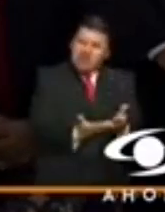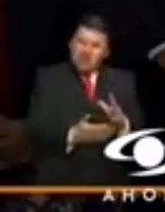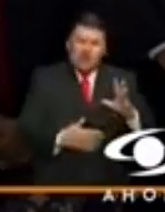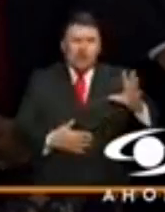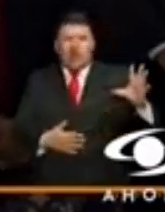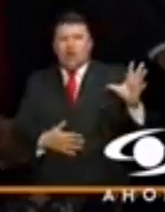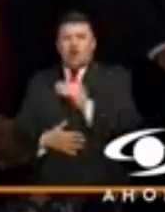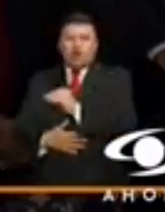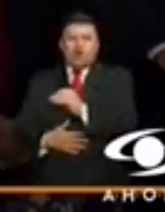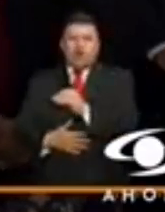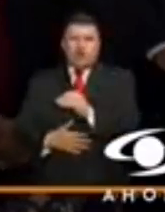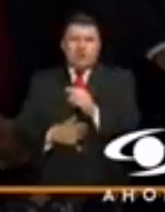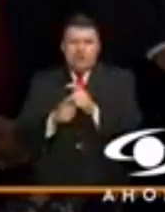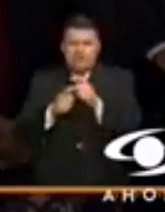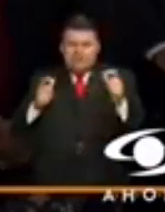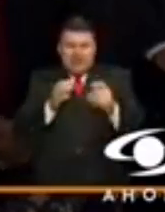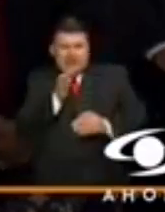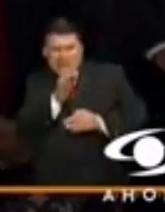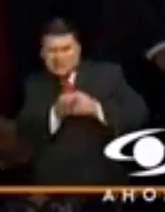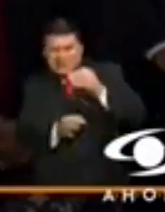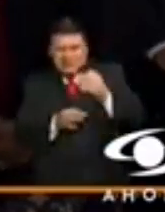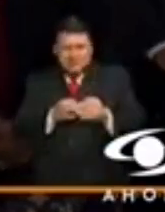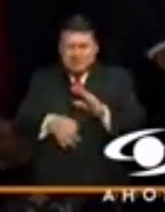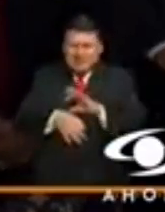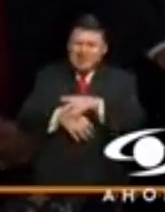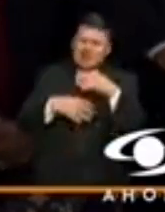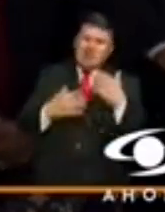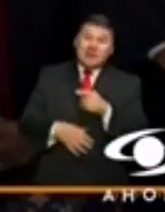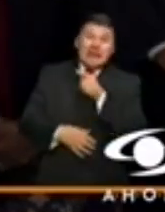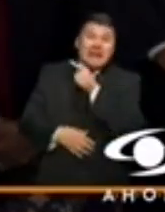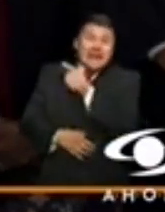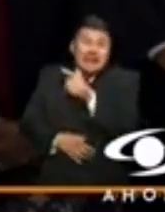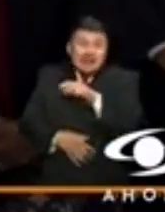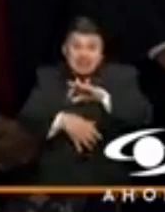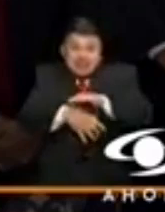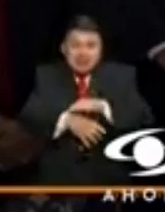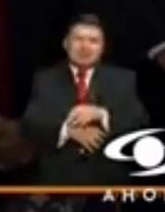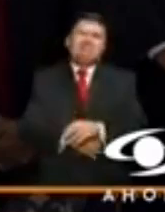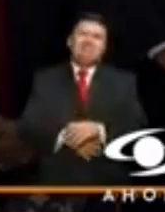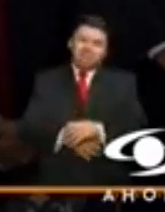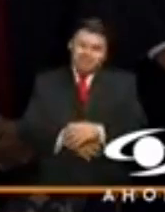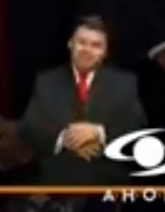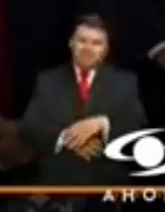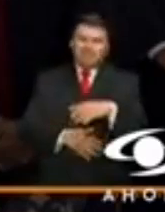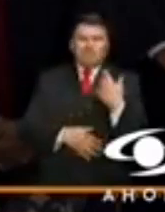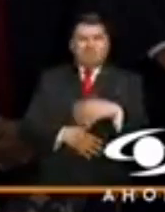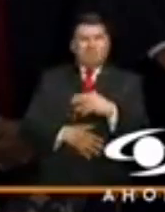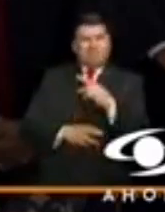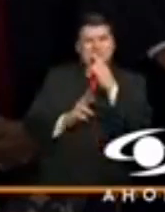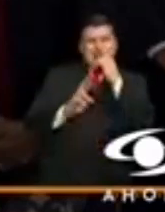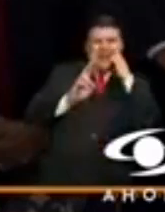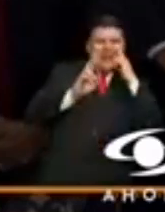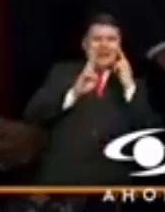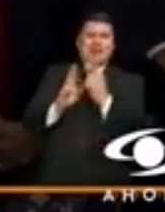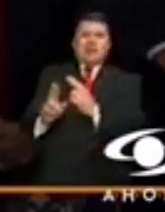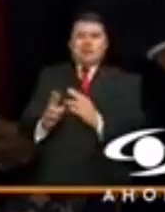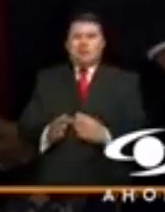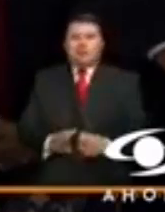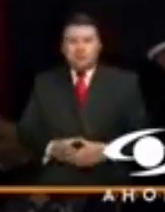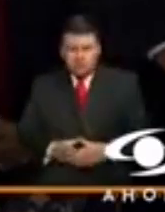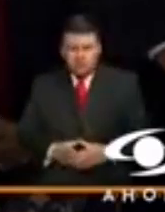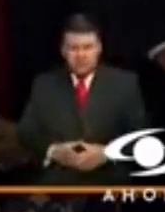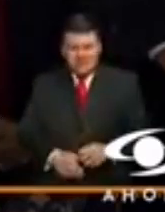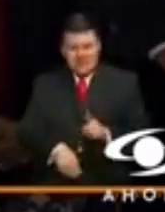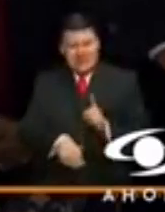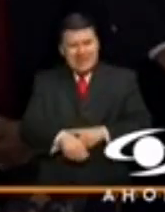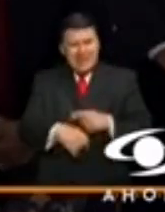a todos los habitantes la mayor protección posible. Ellos se merecen nuestro mayor reconocimiento.